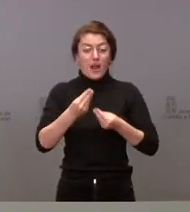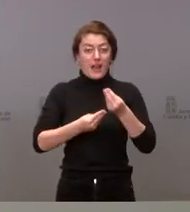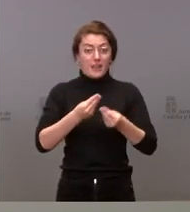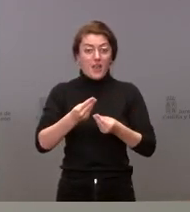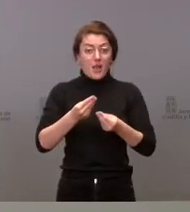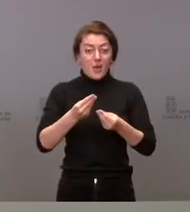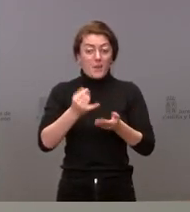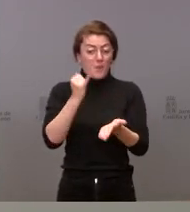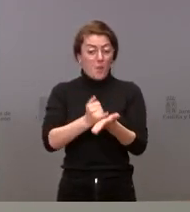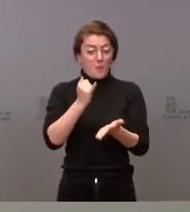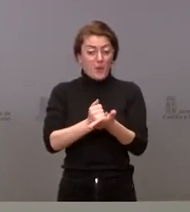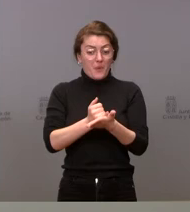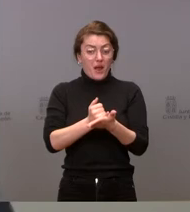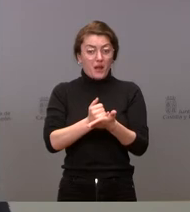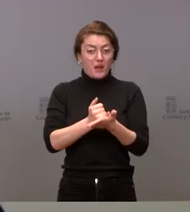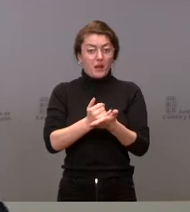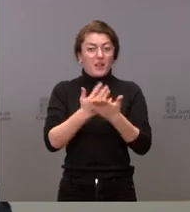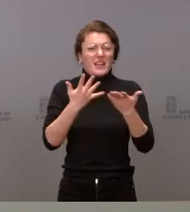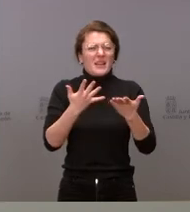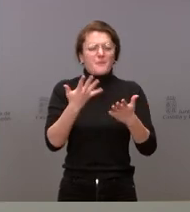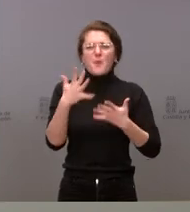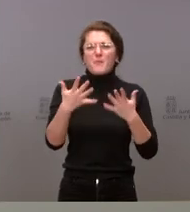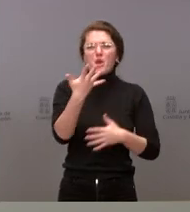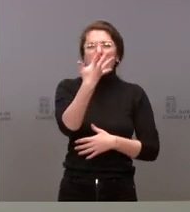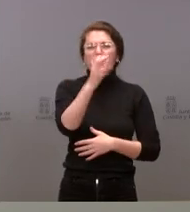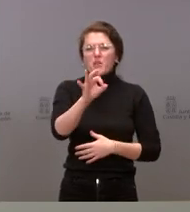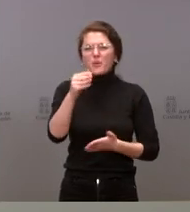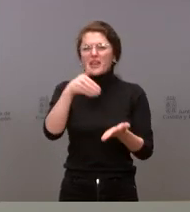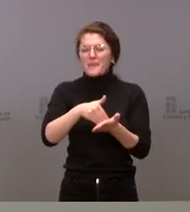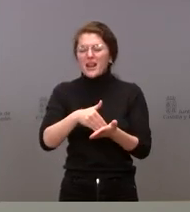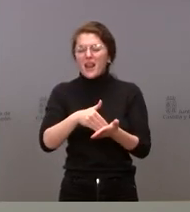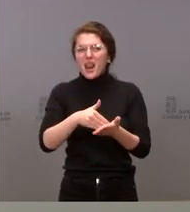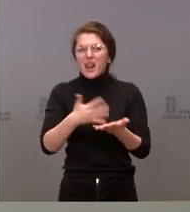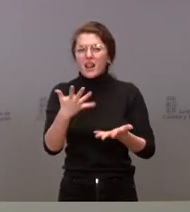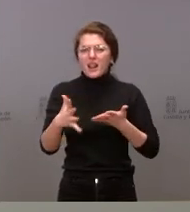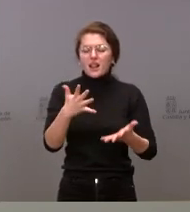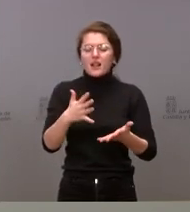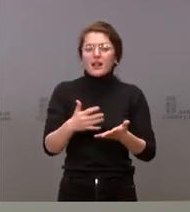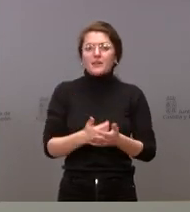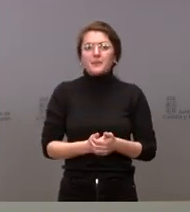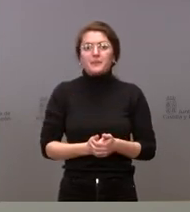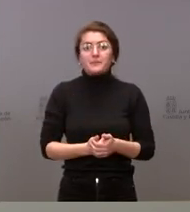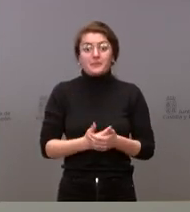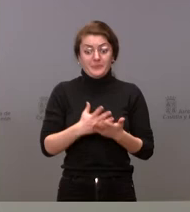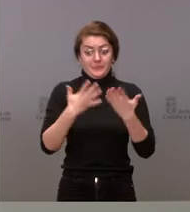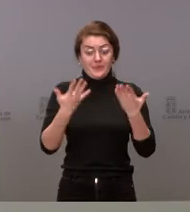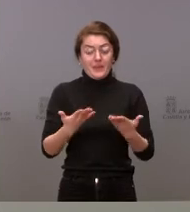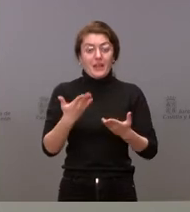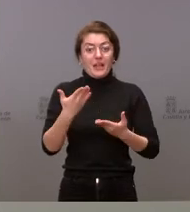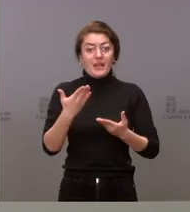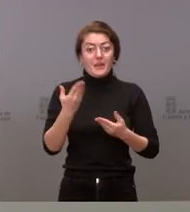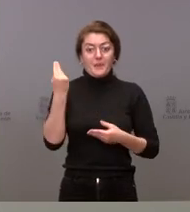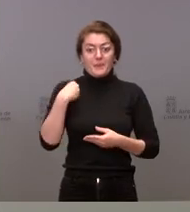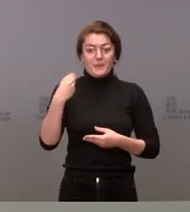dicho antes son alrededor de 50.000 me parece que les he dicho y lo que es esta es la previsión